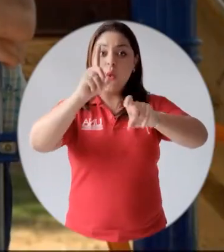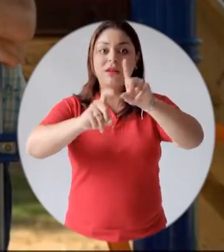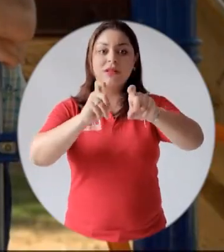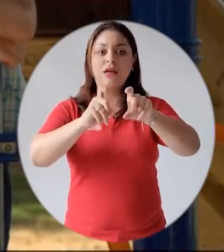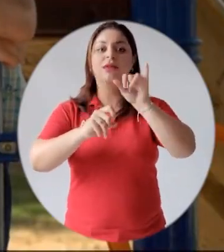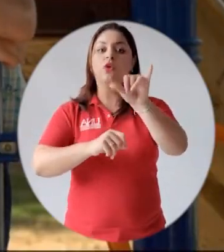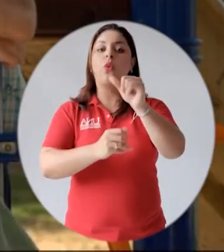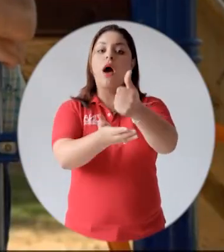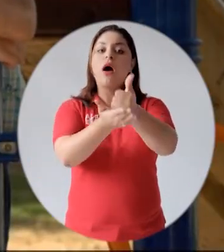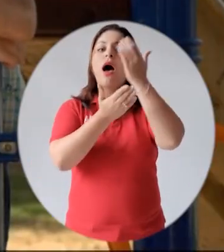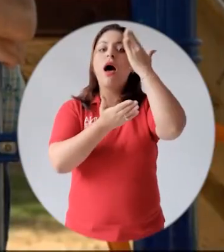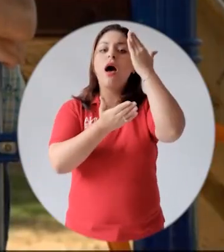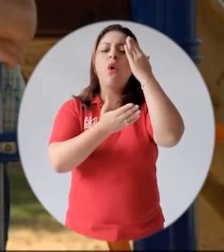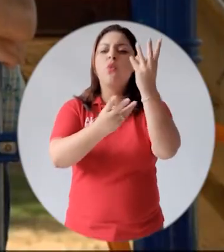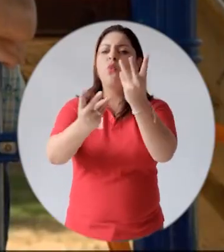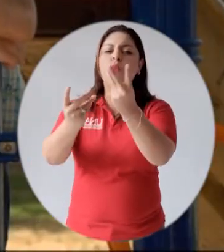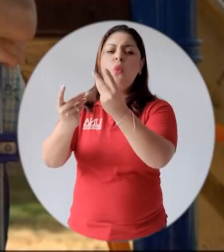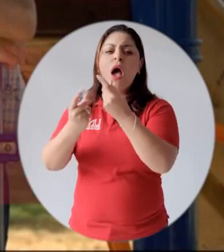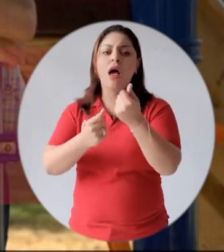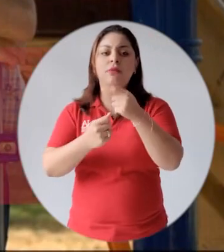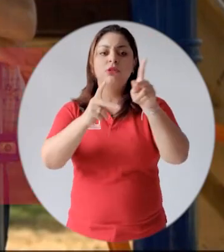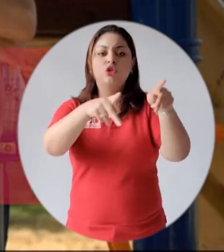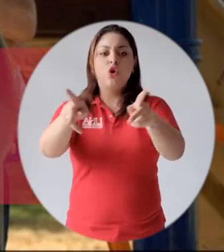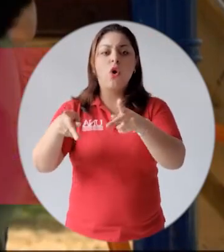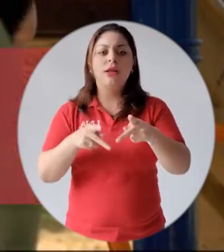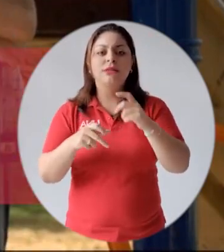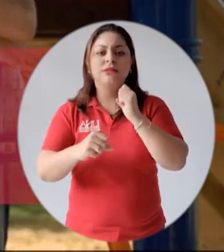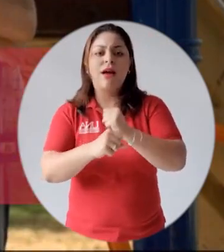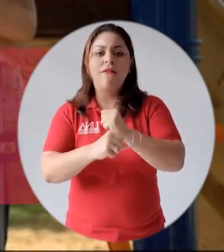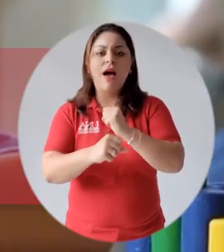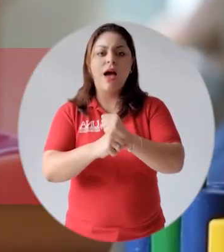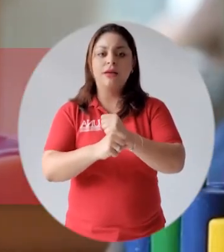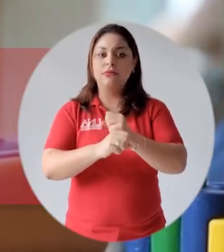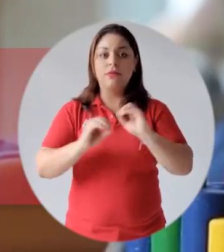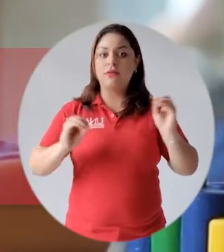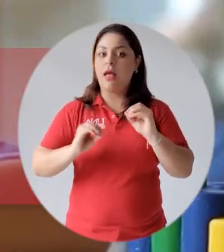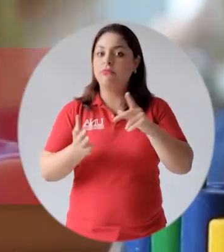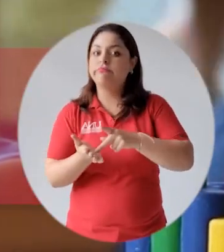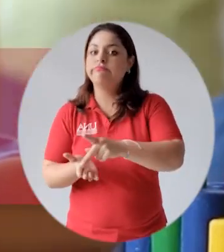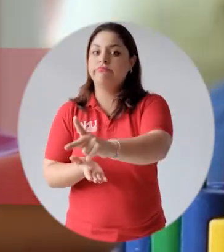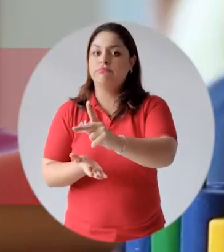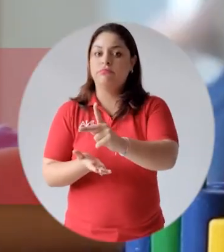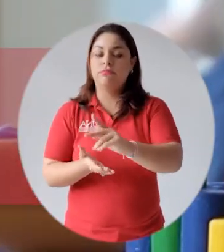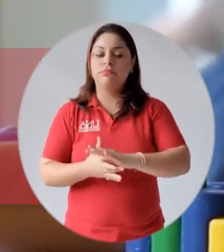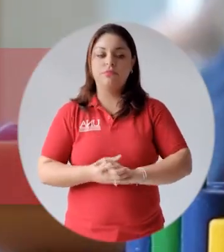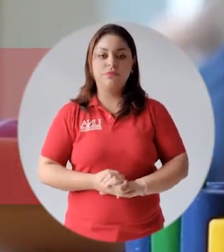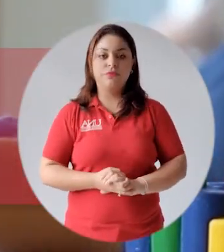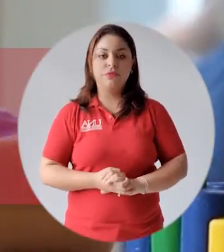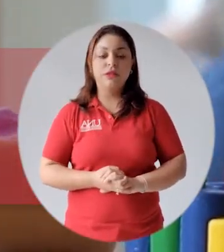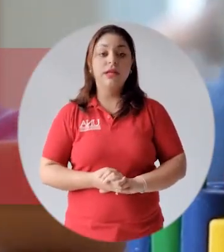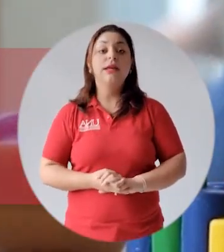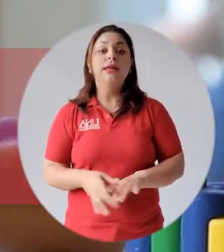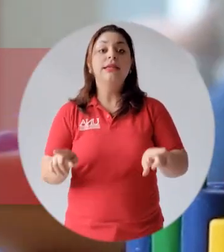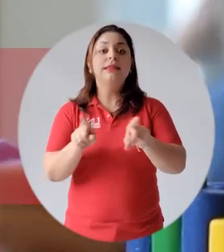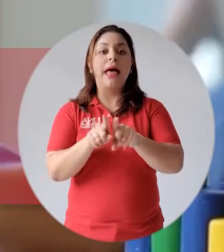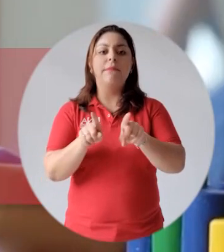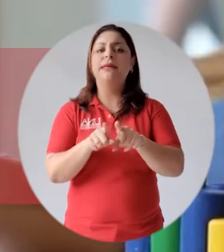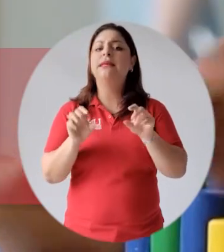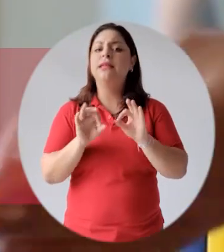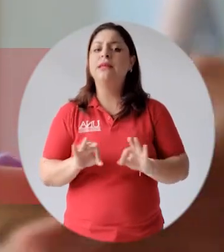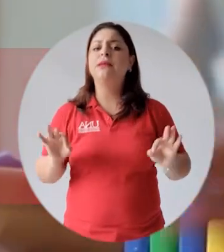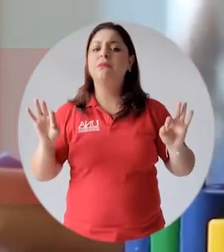permiten conocer ese trabajo no remunerado que en gran medida lo están realizando las mujeres. Pero en segundo,